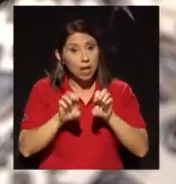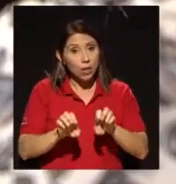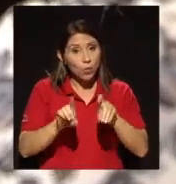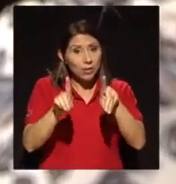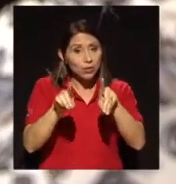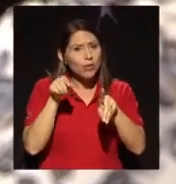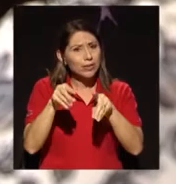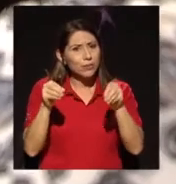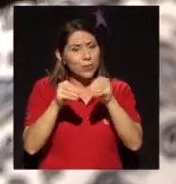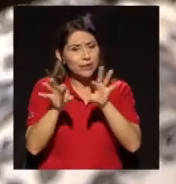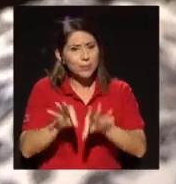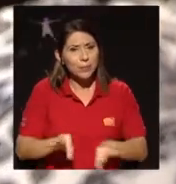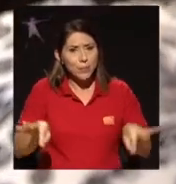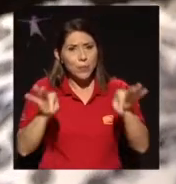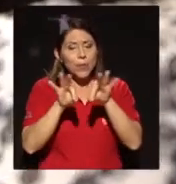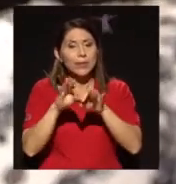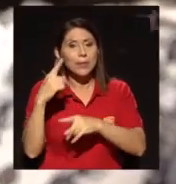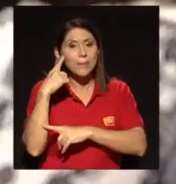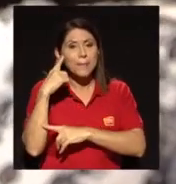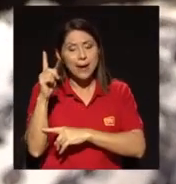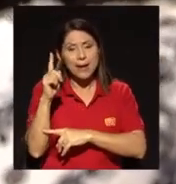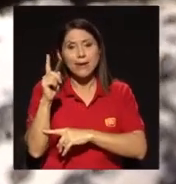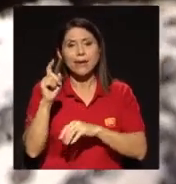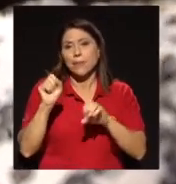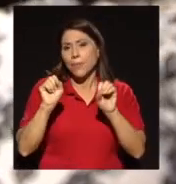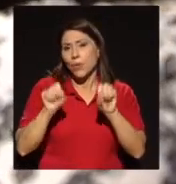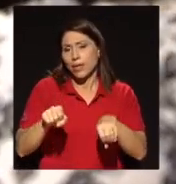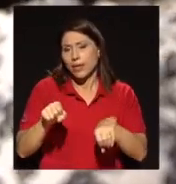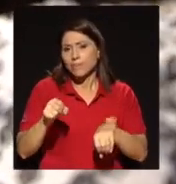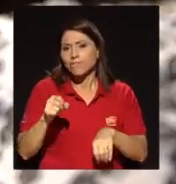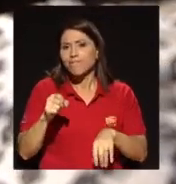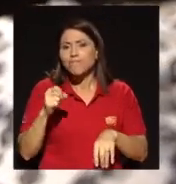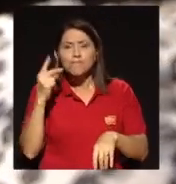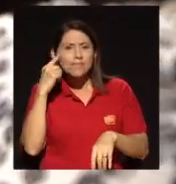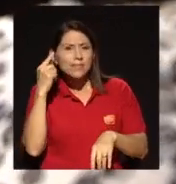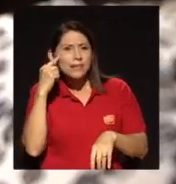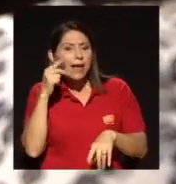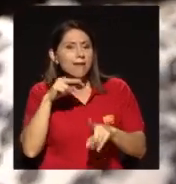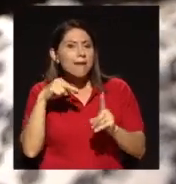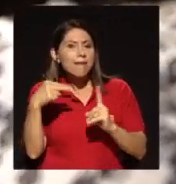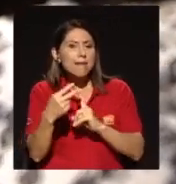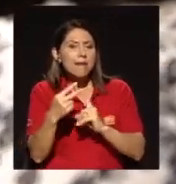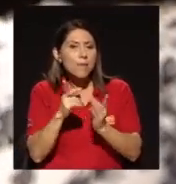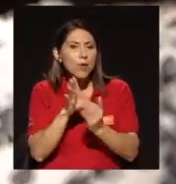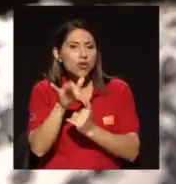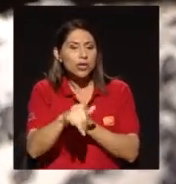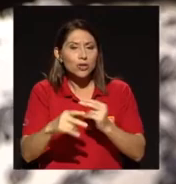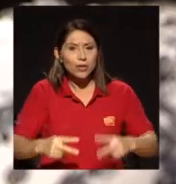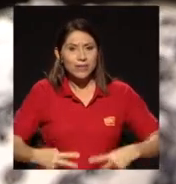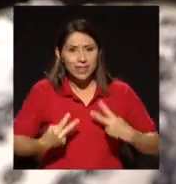más importante para poder visualizar algún otro proyecto de vida. Entonces,